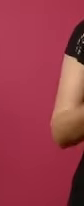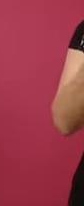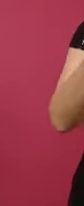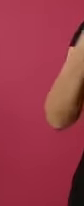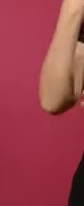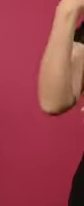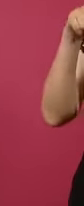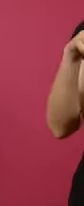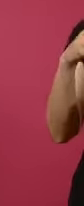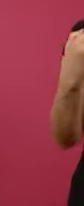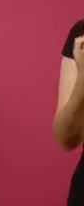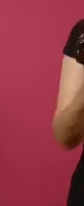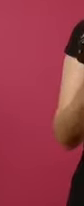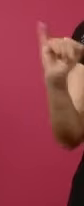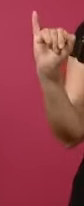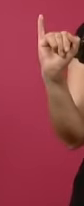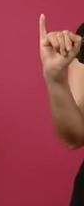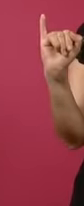mucha independencia,